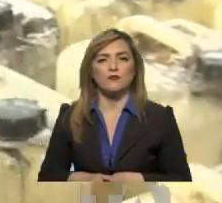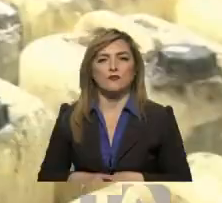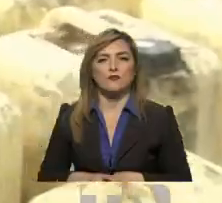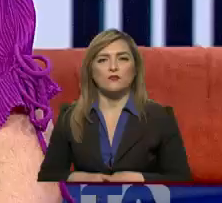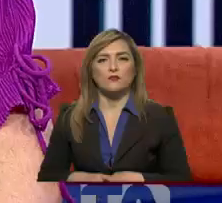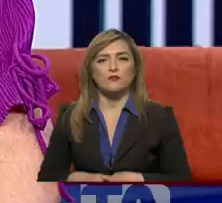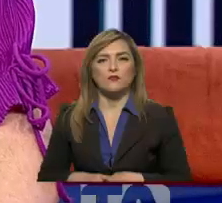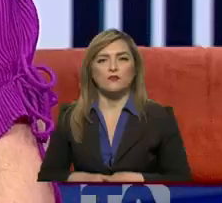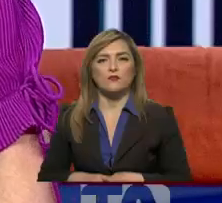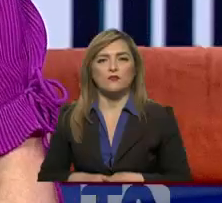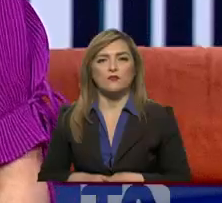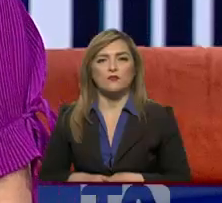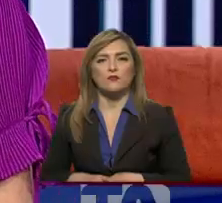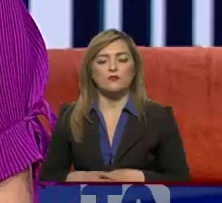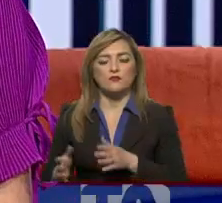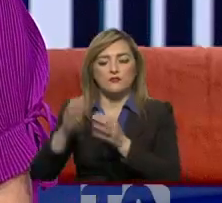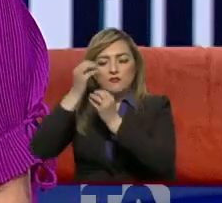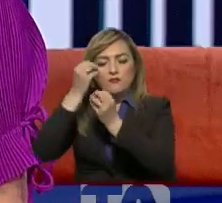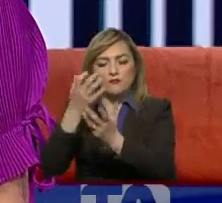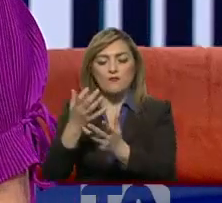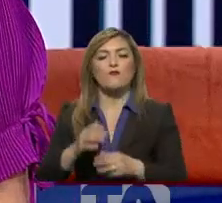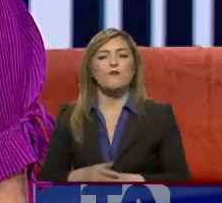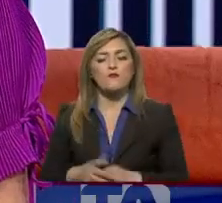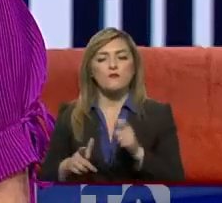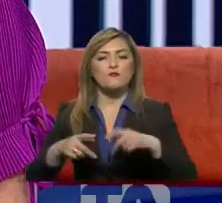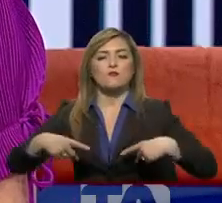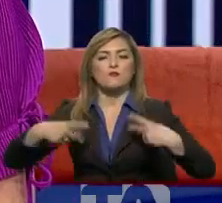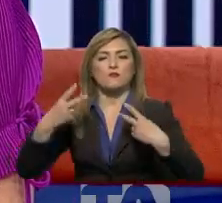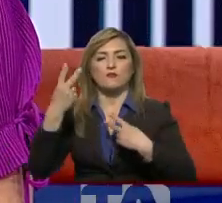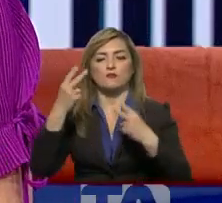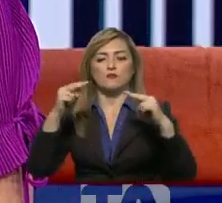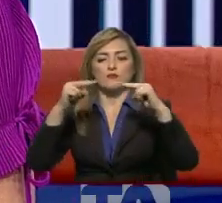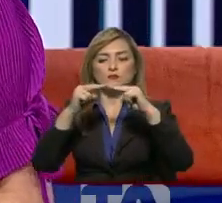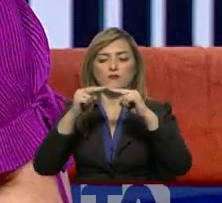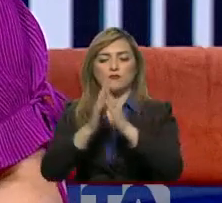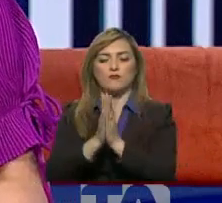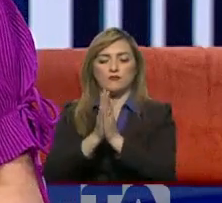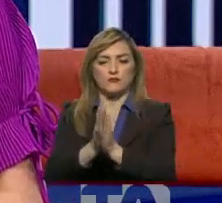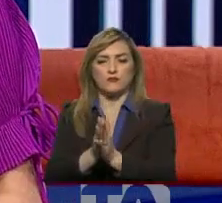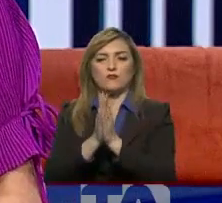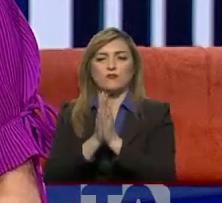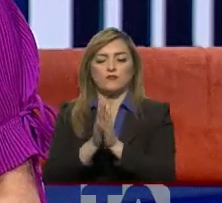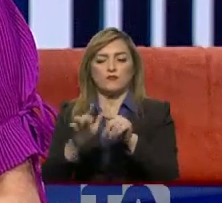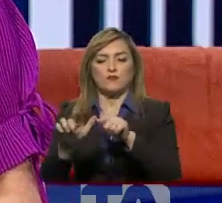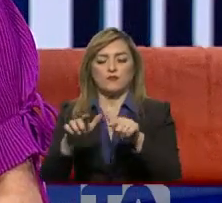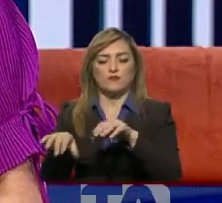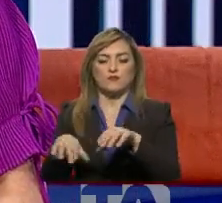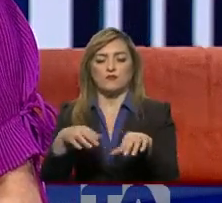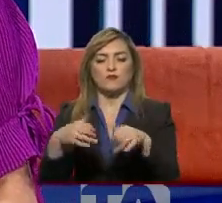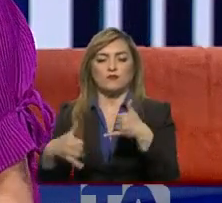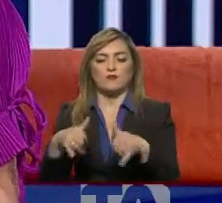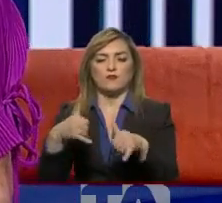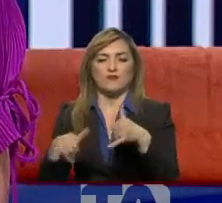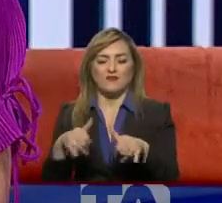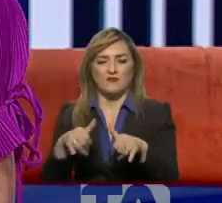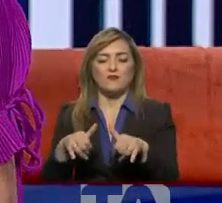horas. Ahora les contamos que habitantes de los dos puentes piden que se abra el espacio recreacional de la